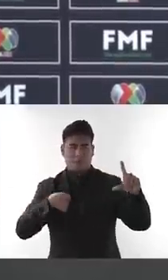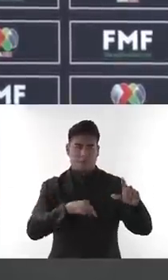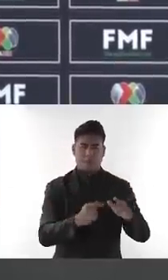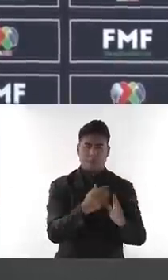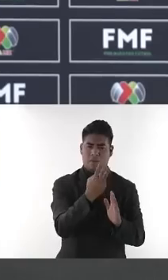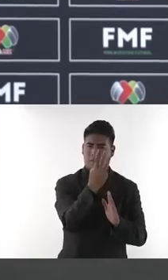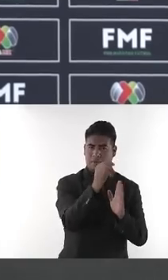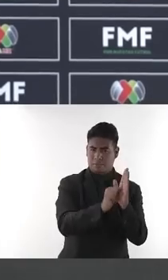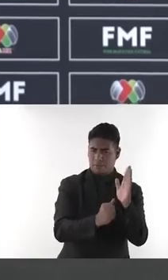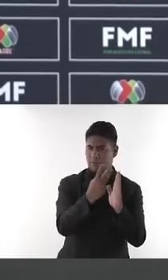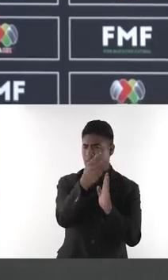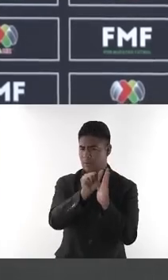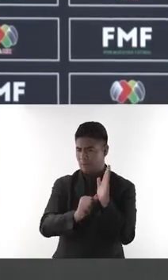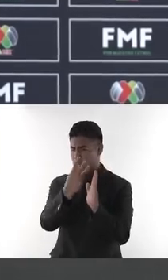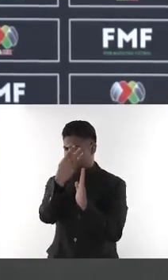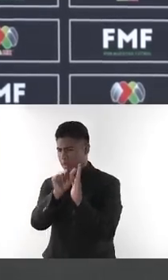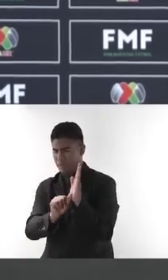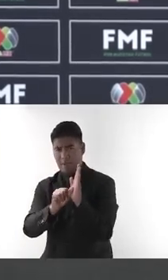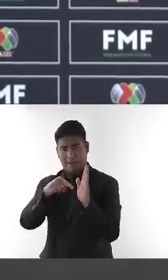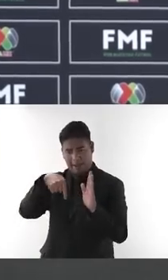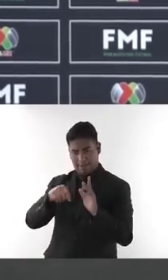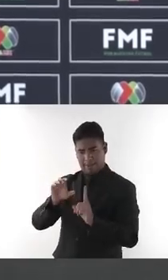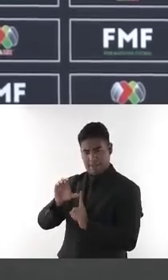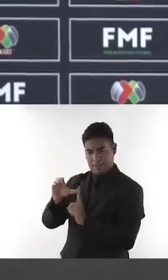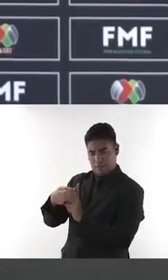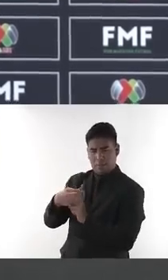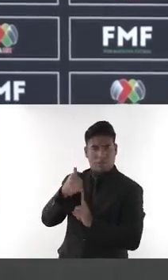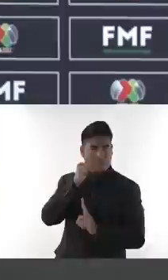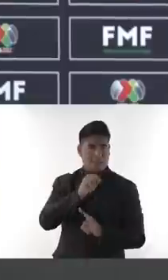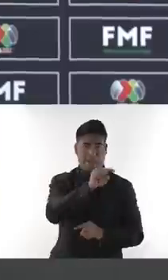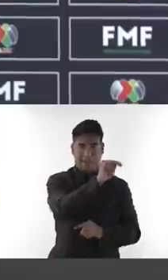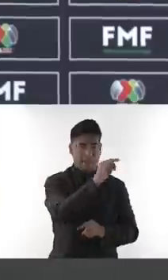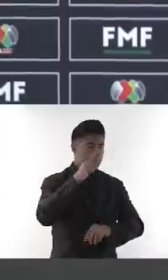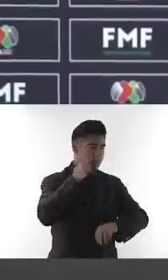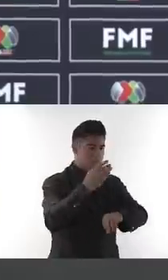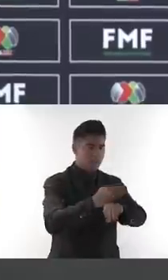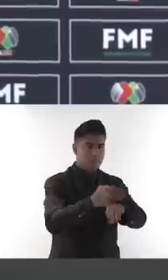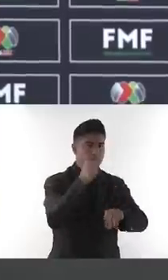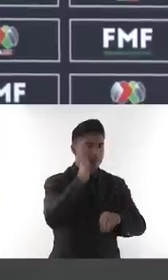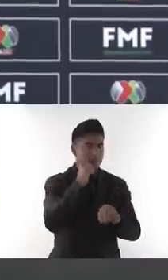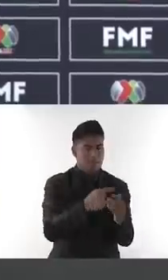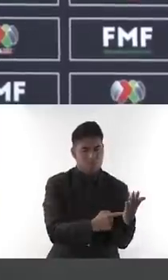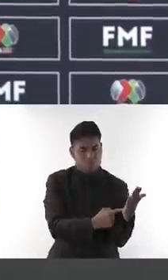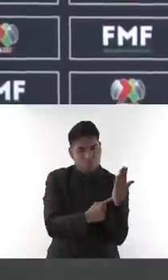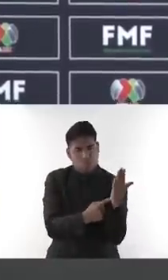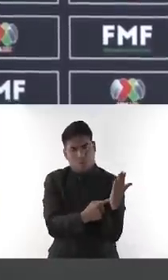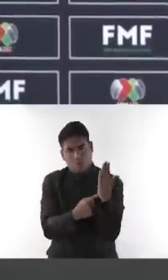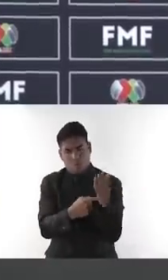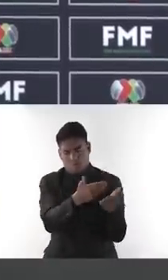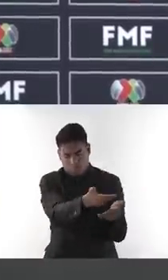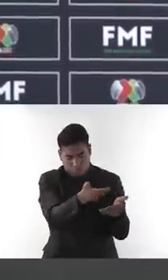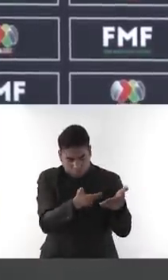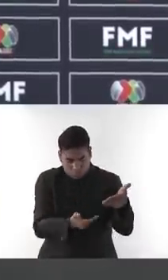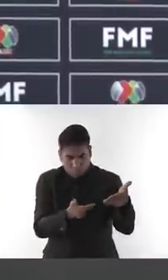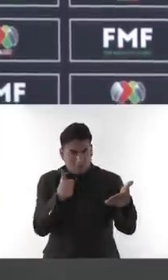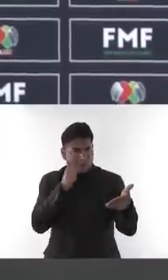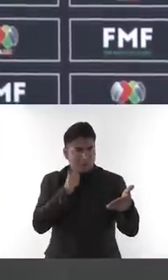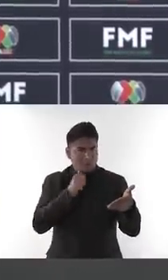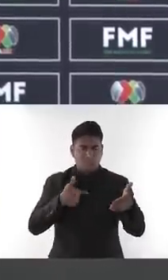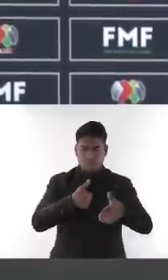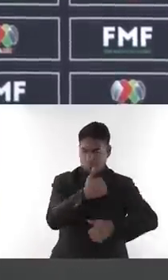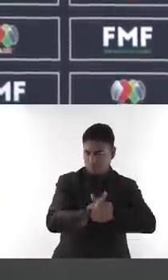este comité, que esté reportando al final de cada verano de cómo nos fue en cada una de las